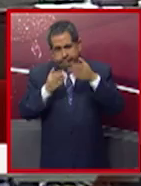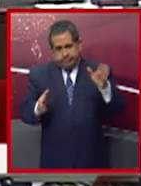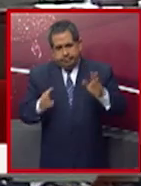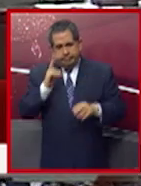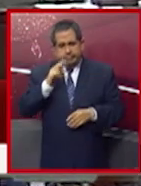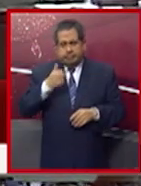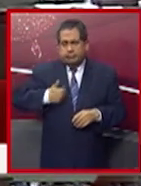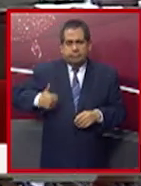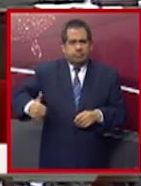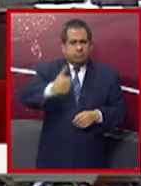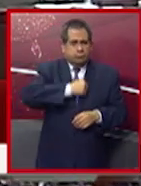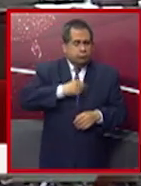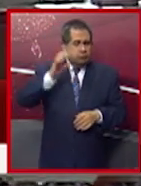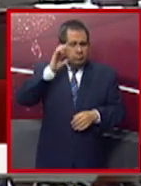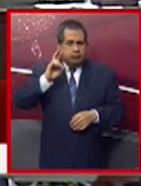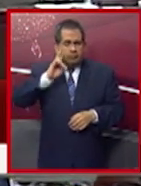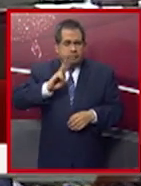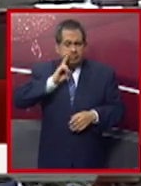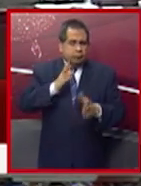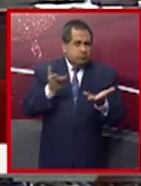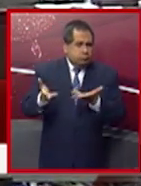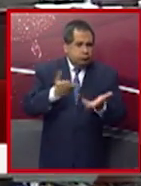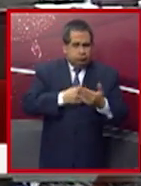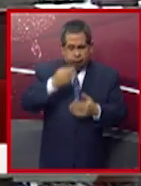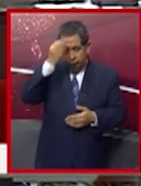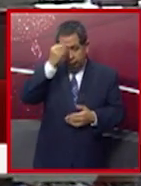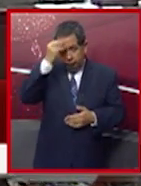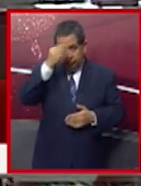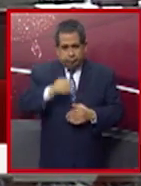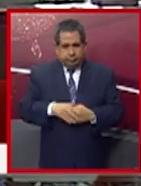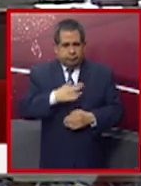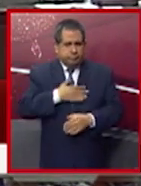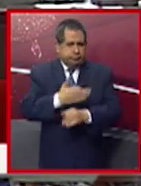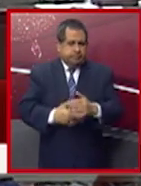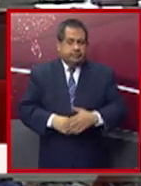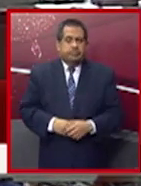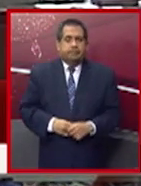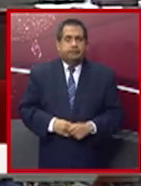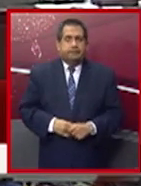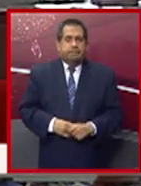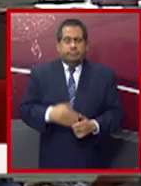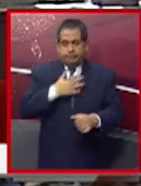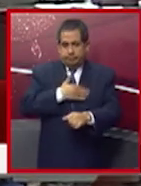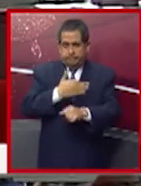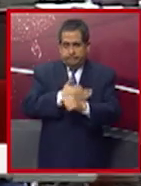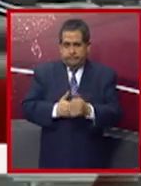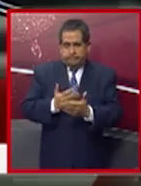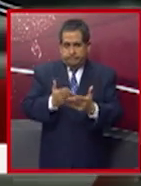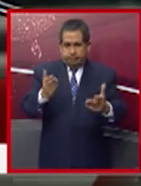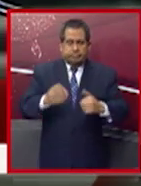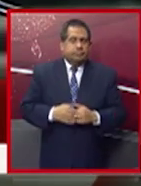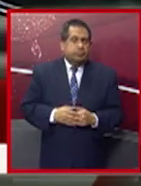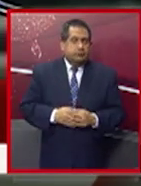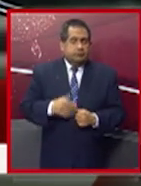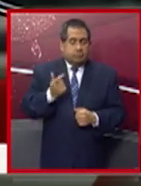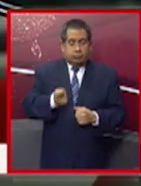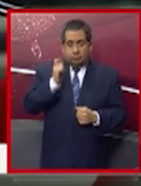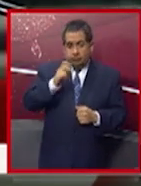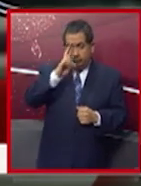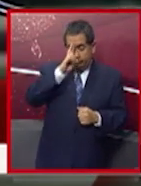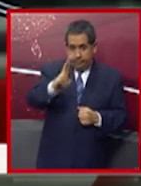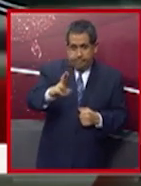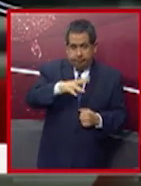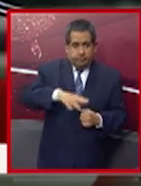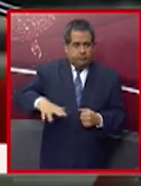todas las voces para abrir el espacio al debate y la reflexión de las reformas propuestas. Saludo a todos mis compañeros. Esto es respetar un derecho